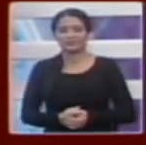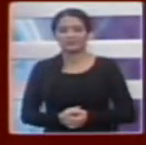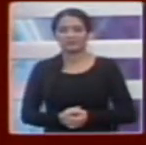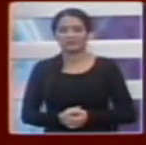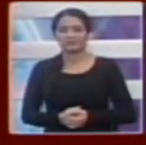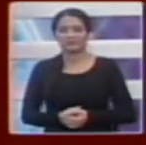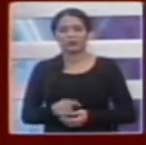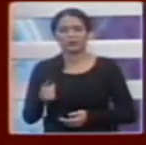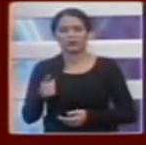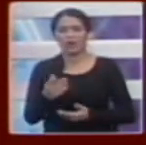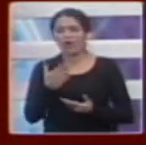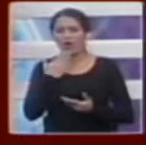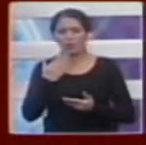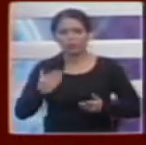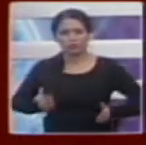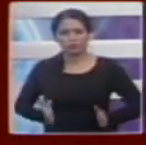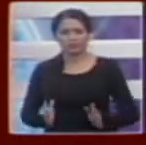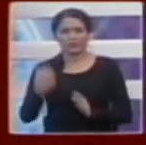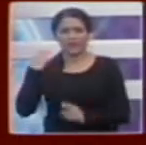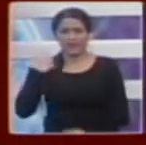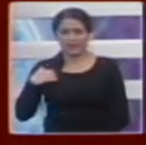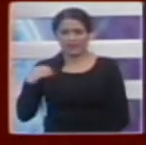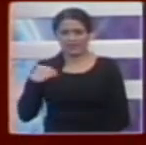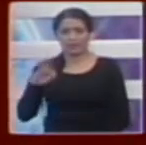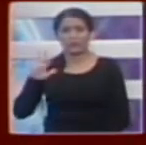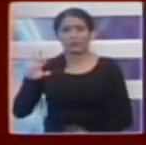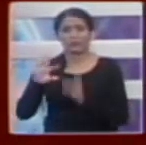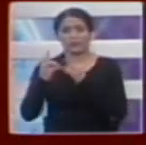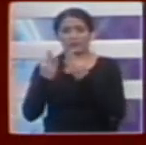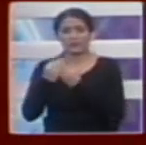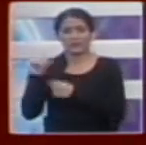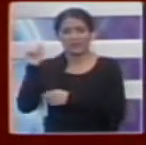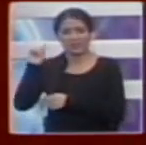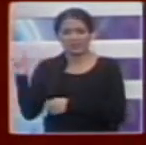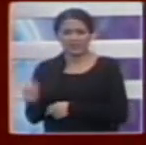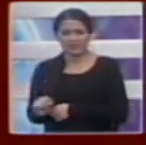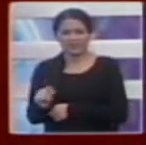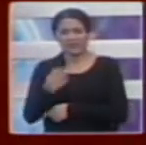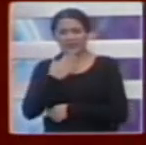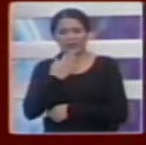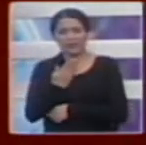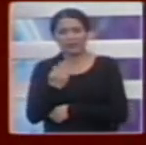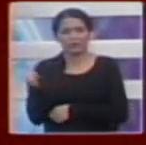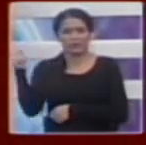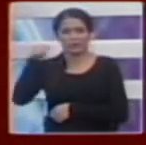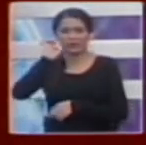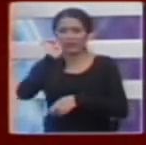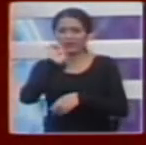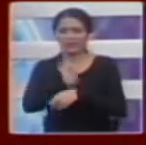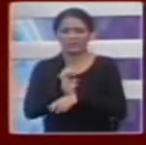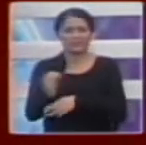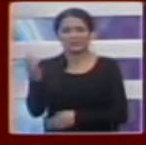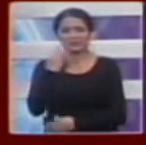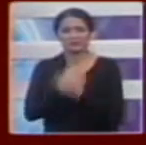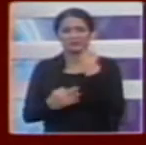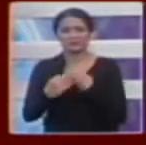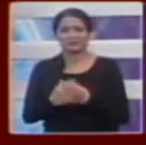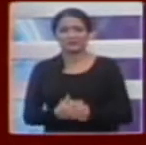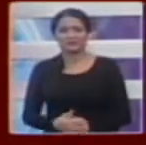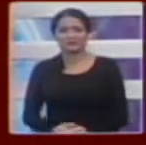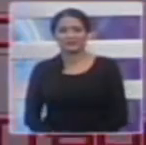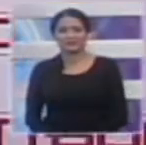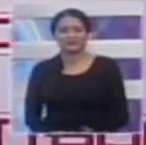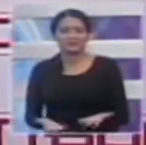es argentina, tiene raíces italianas y ahora vive en Cuenca. ¿Cómo llega a Ecuador? ¿Cómo se da esta historia? Bueno, es una